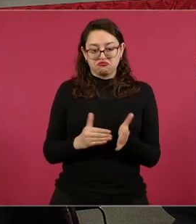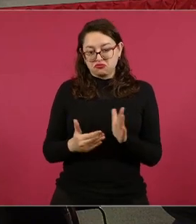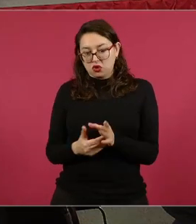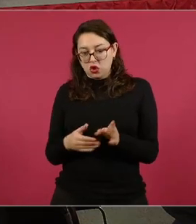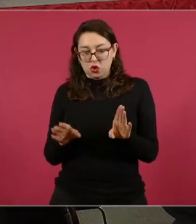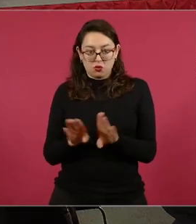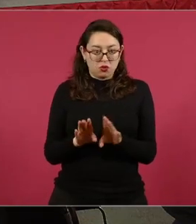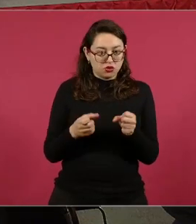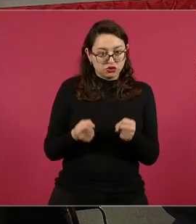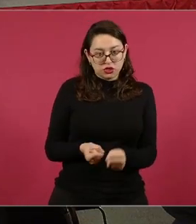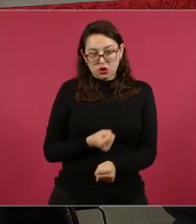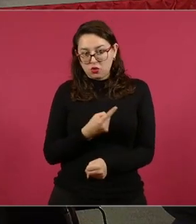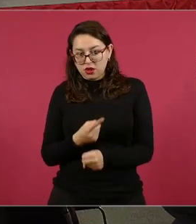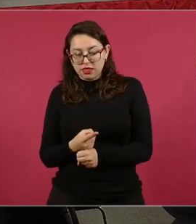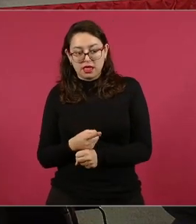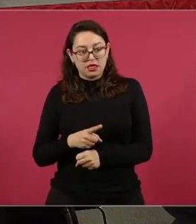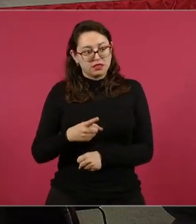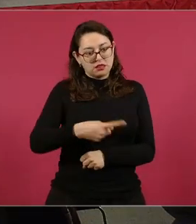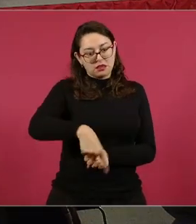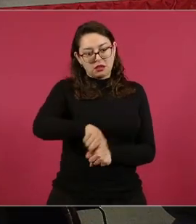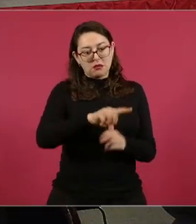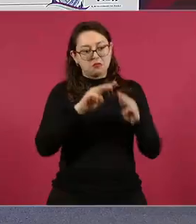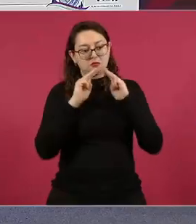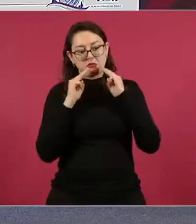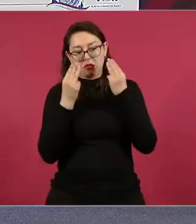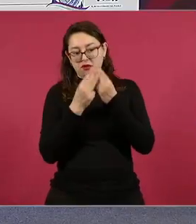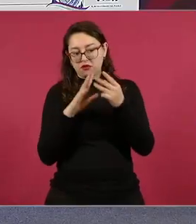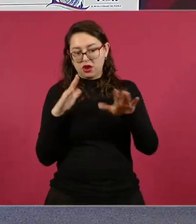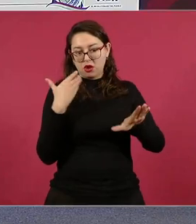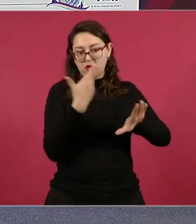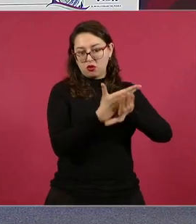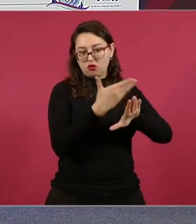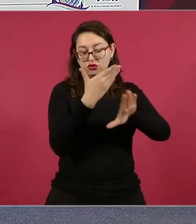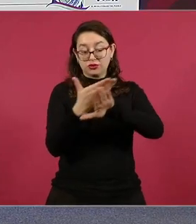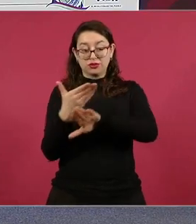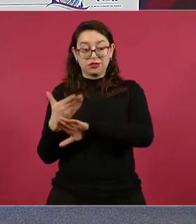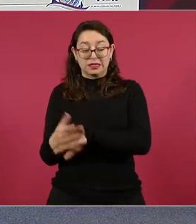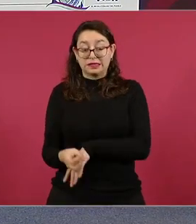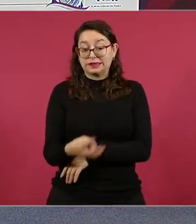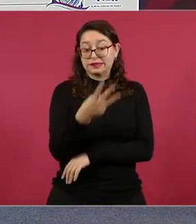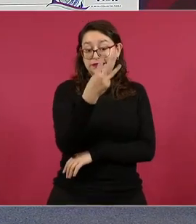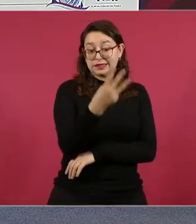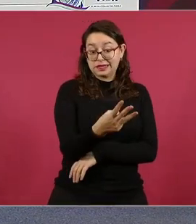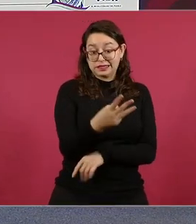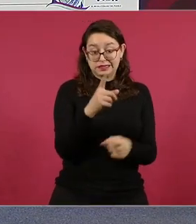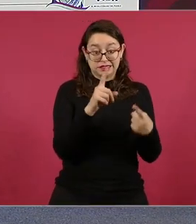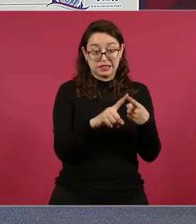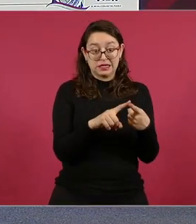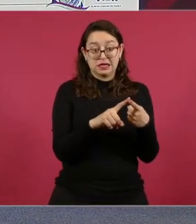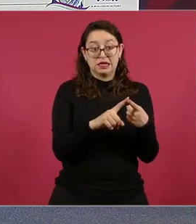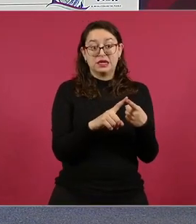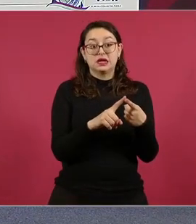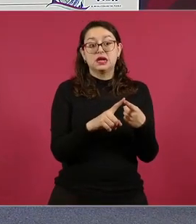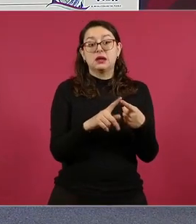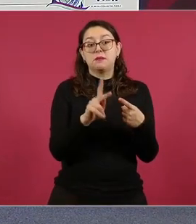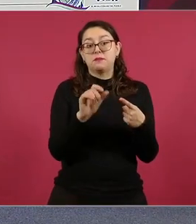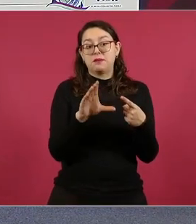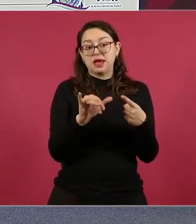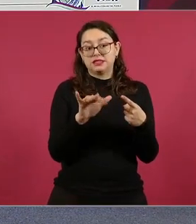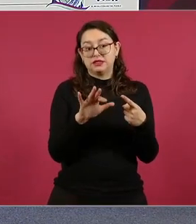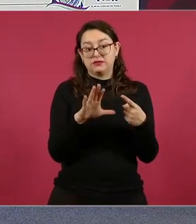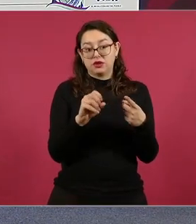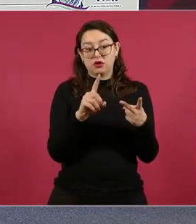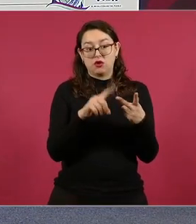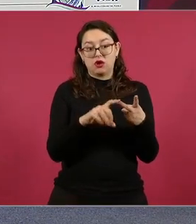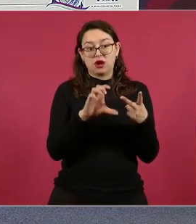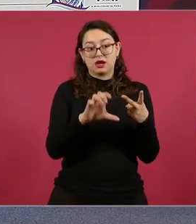a afectación a grupos delictivos, tres grupos delictivos afectados: el Cártel Pacífico, Jalisco Nueva